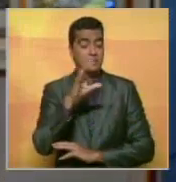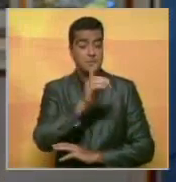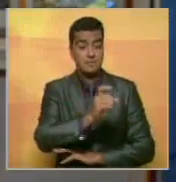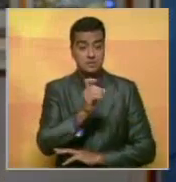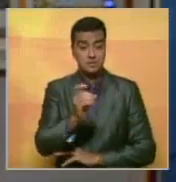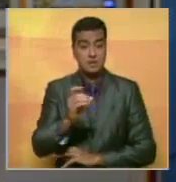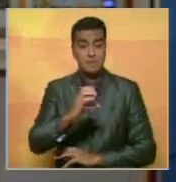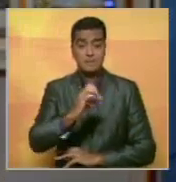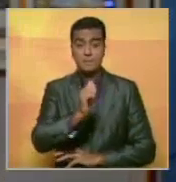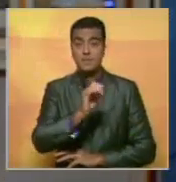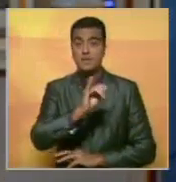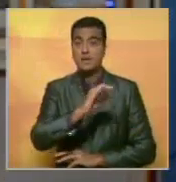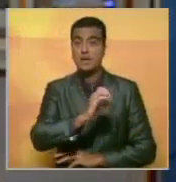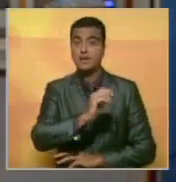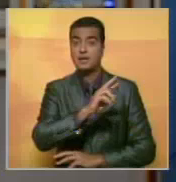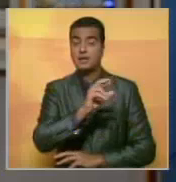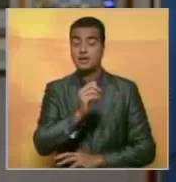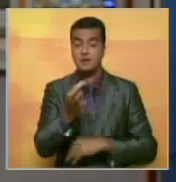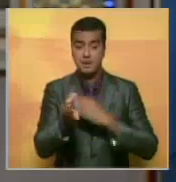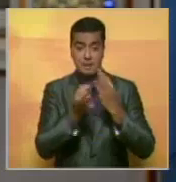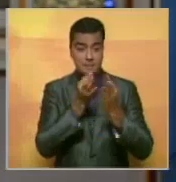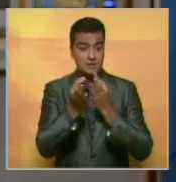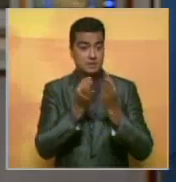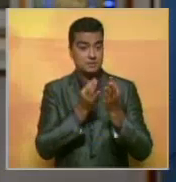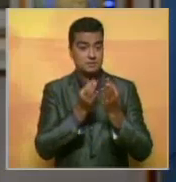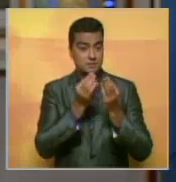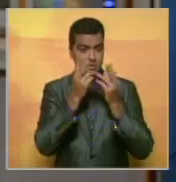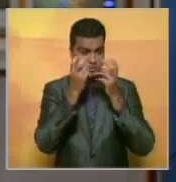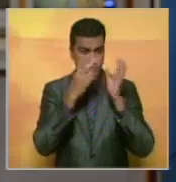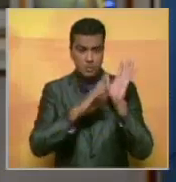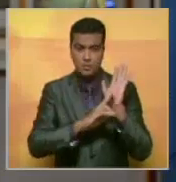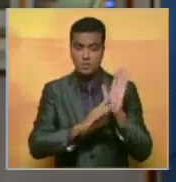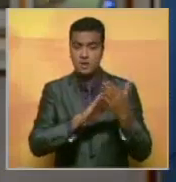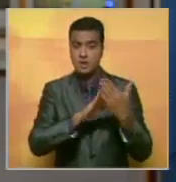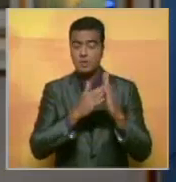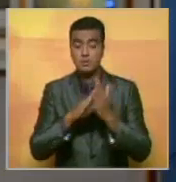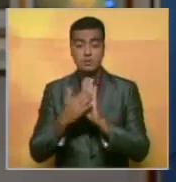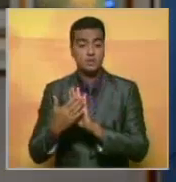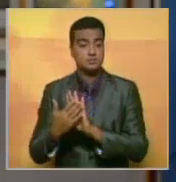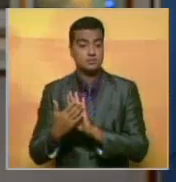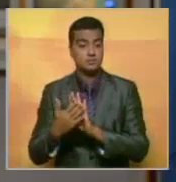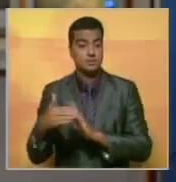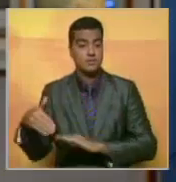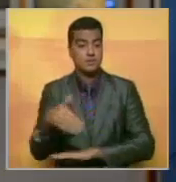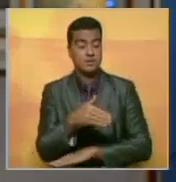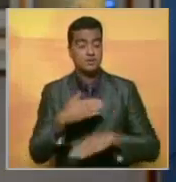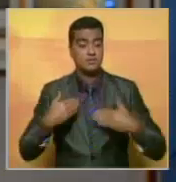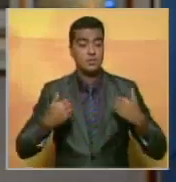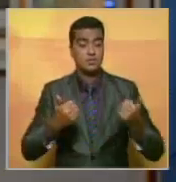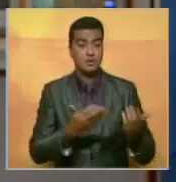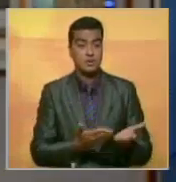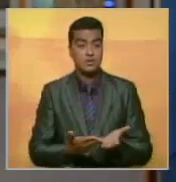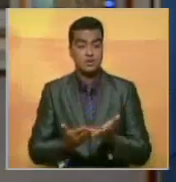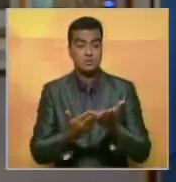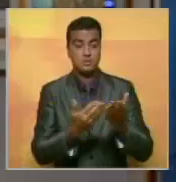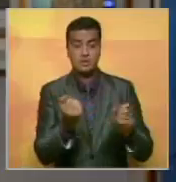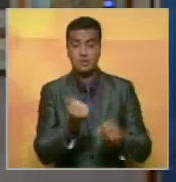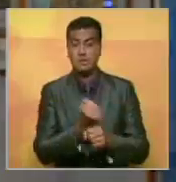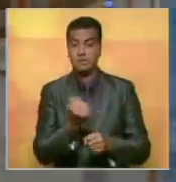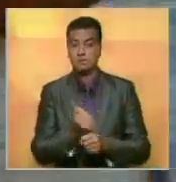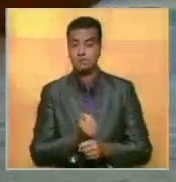en Caicara del Orinoco. Fernando Girón nos cuenta que escuchó propuestas de la comunidad en materia de vialidad, salud, educación y